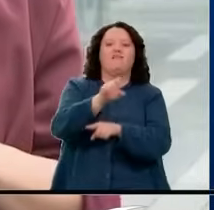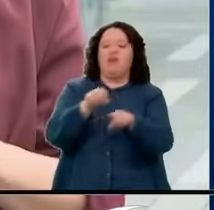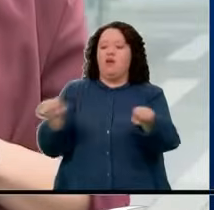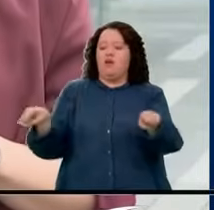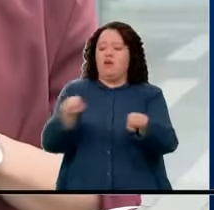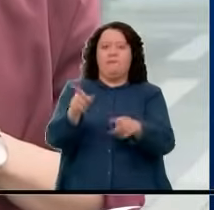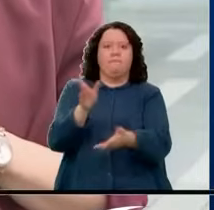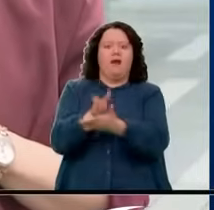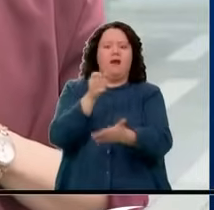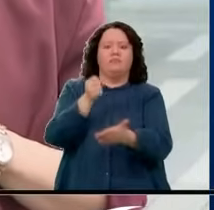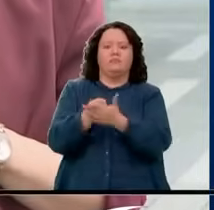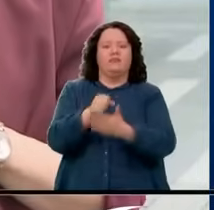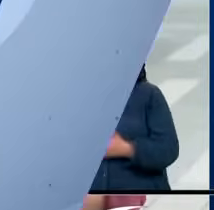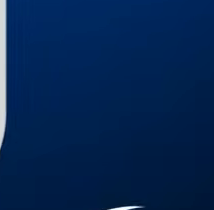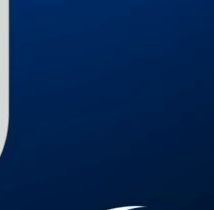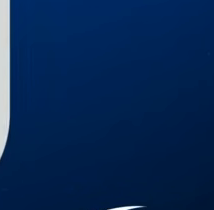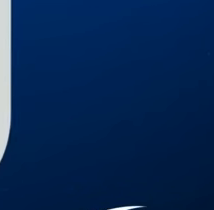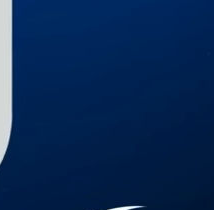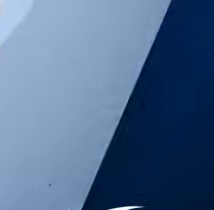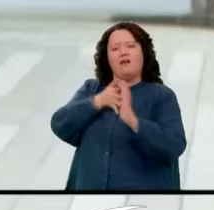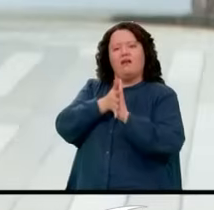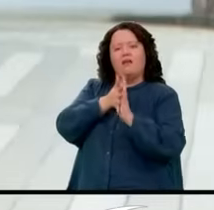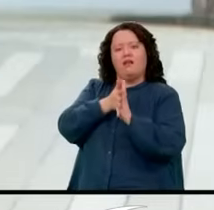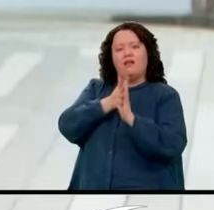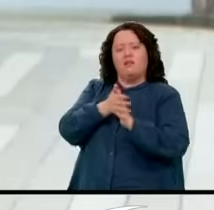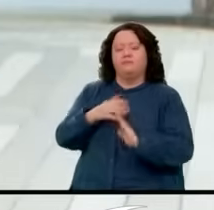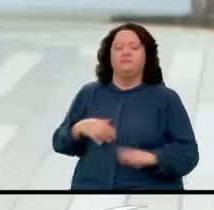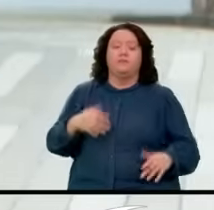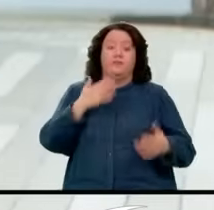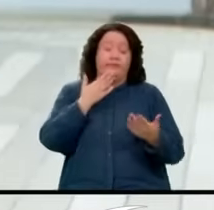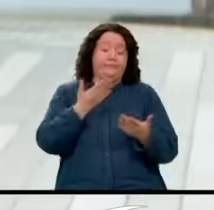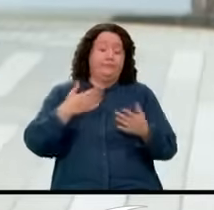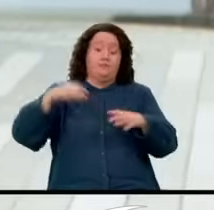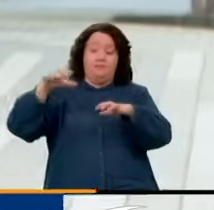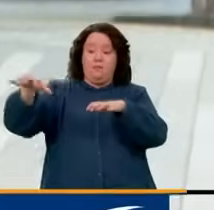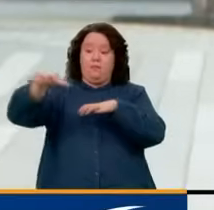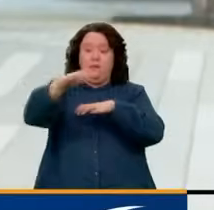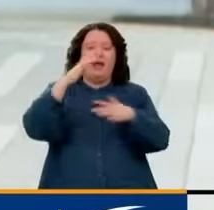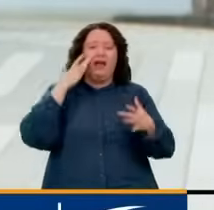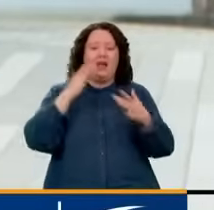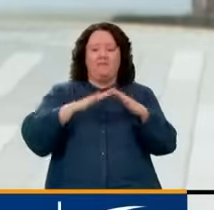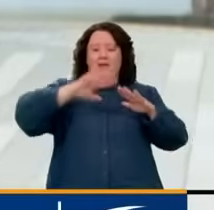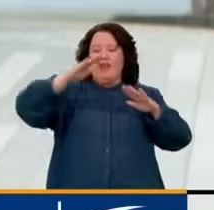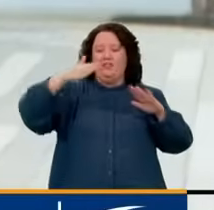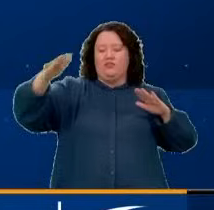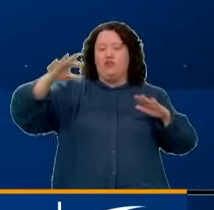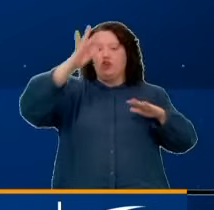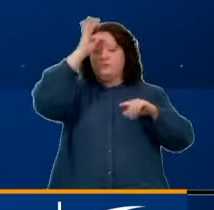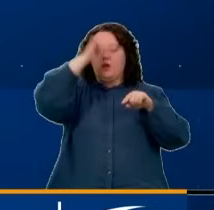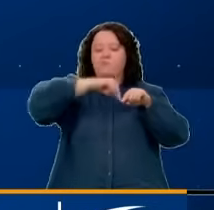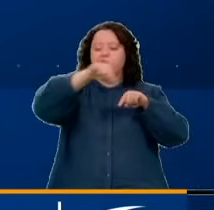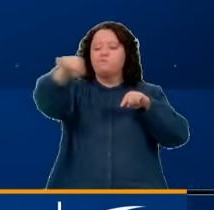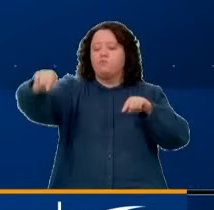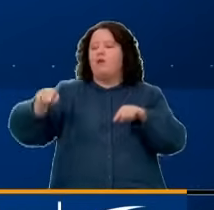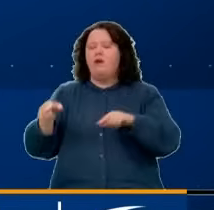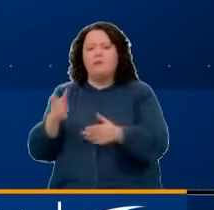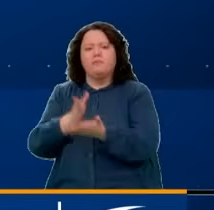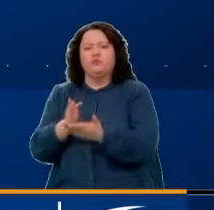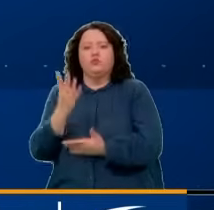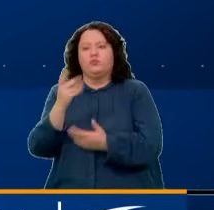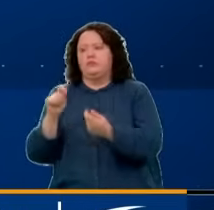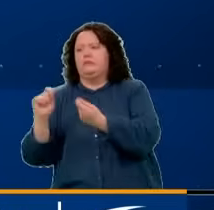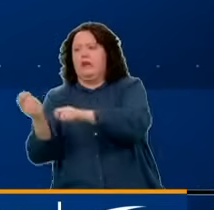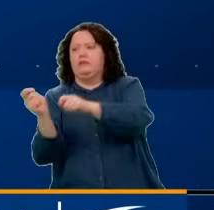pasó? Muy buenas tardes. En diferentes centros asistenciales del departamento de Antioquia permanecen 4 personas